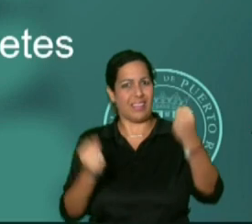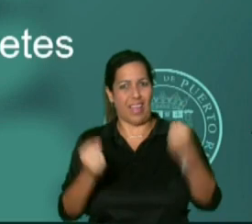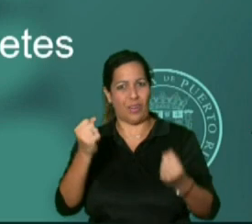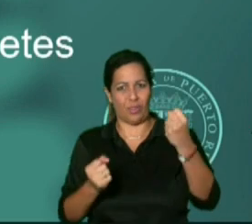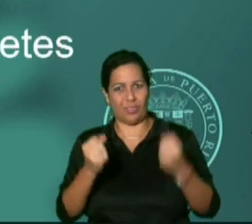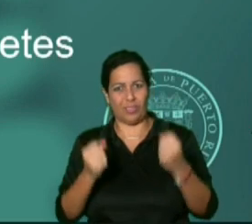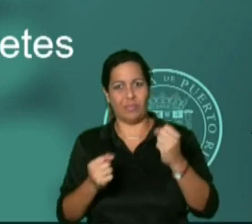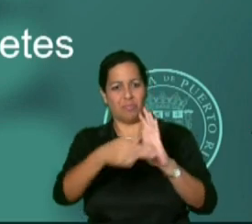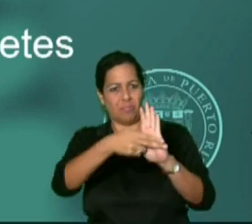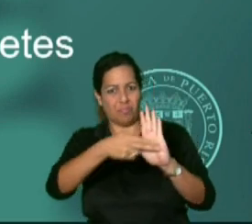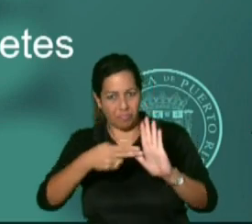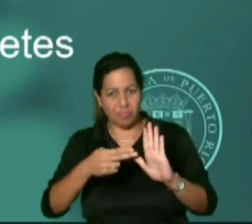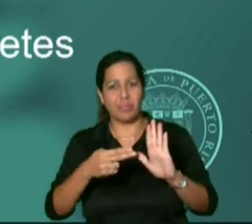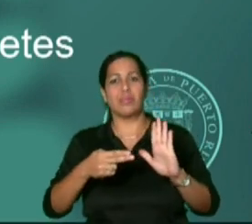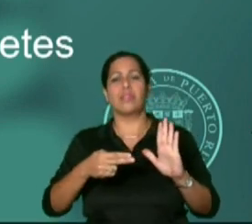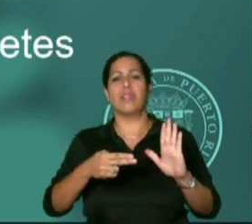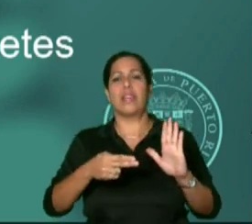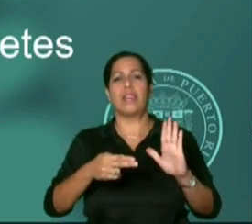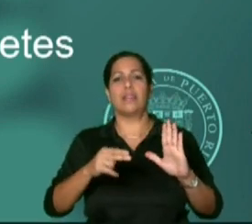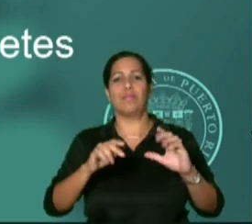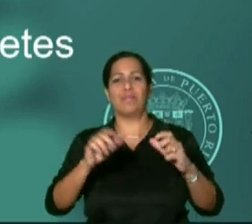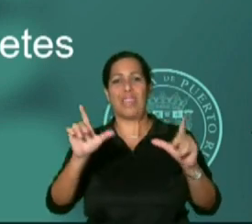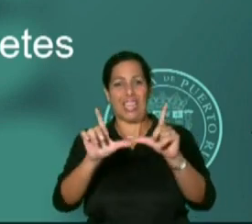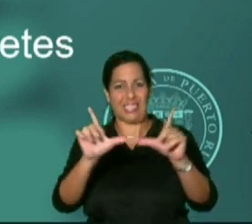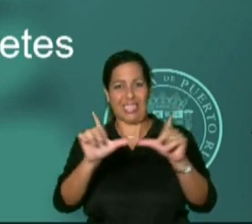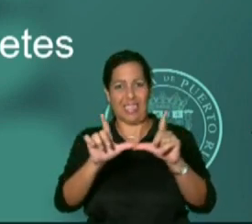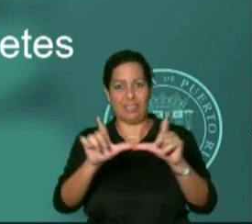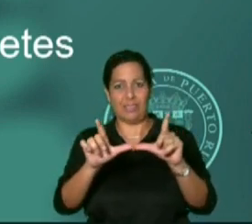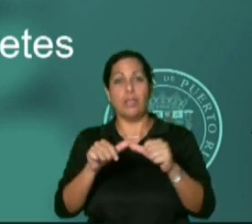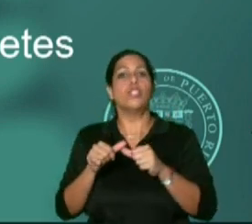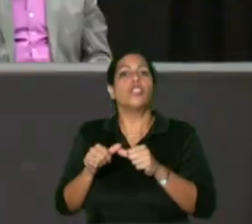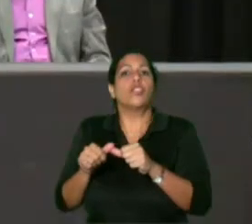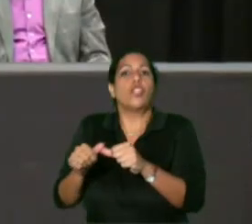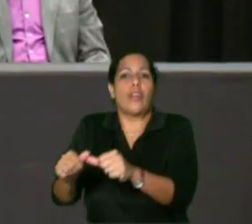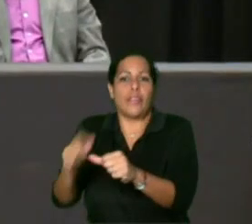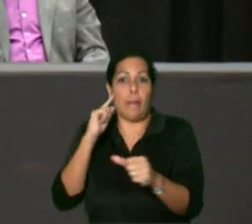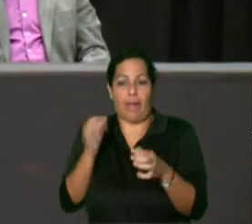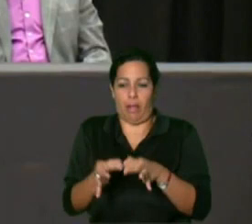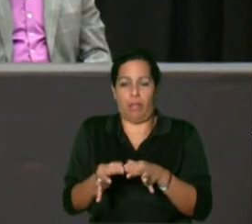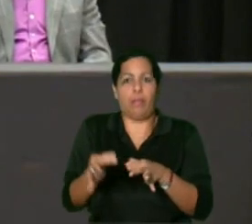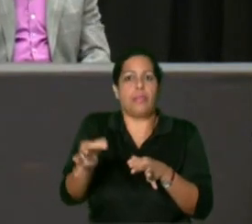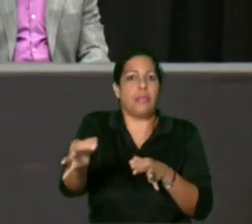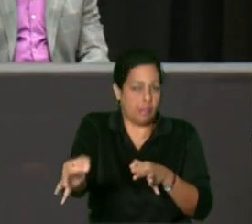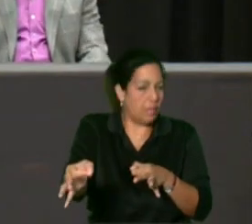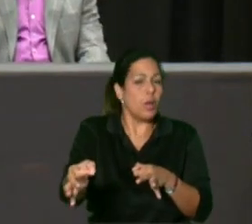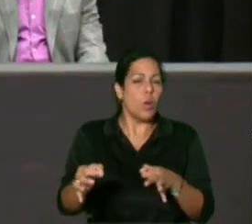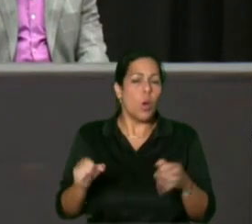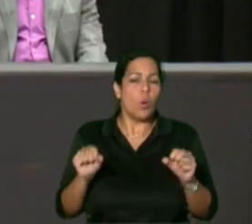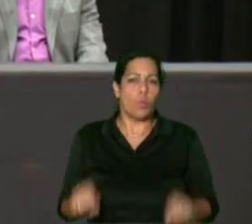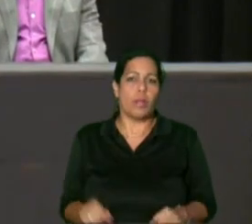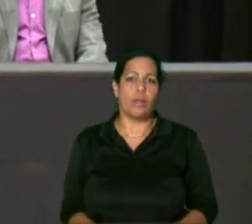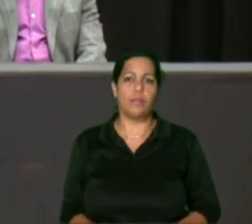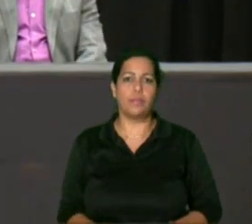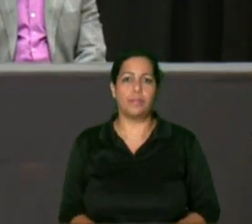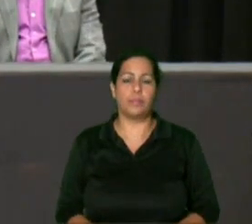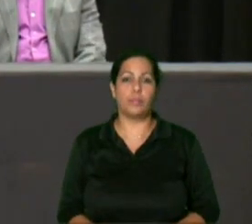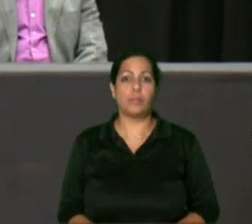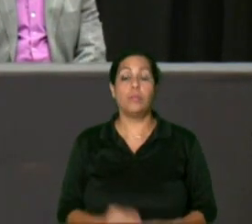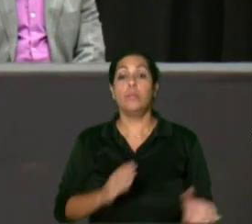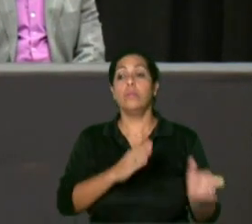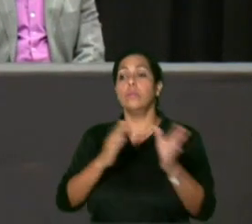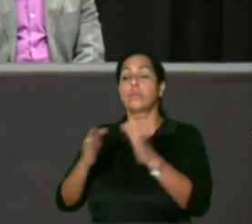protección, informándoles que la extensión para la renovación de los marbetes continúa vigente, para beneficio de todos los puertorriqueños.